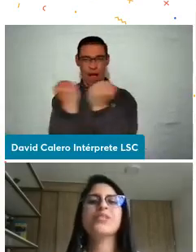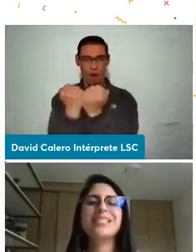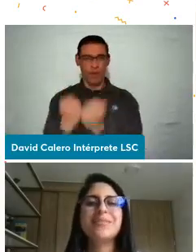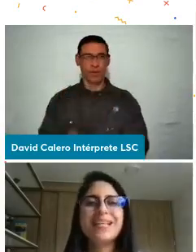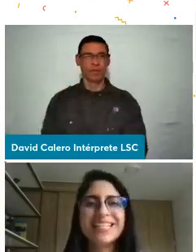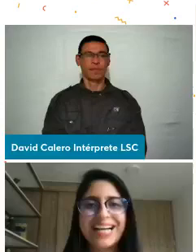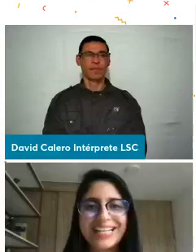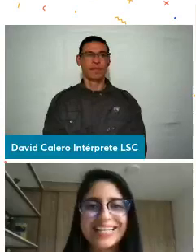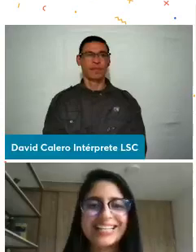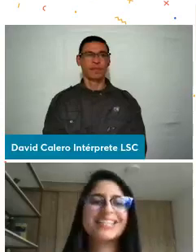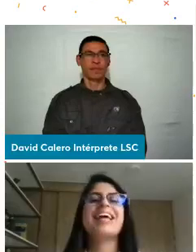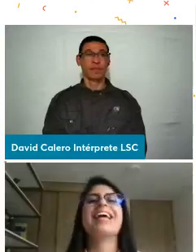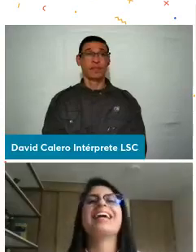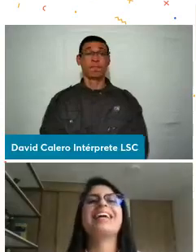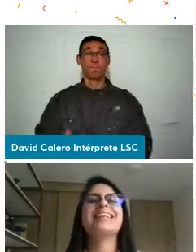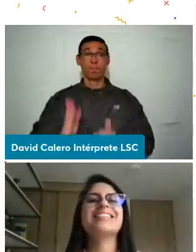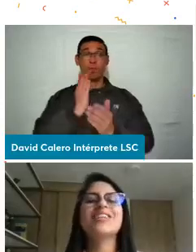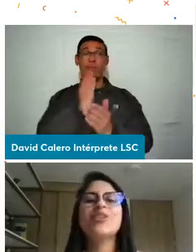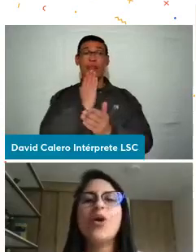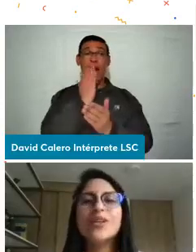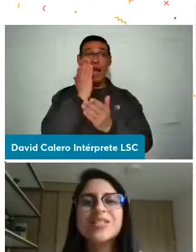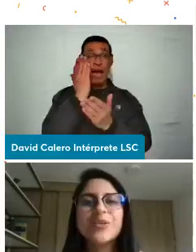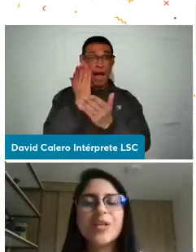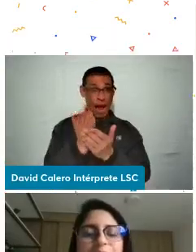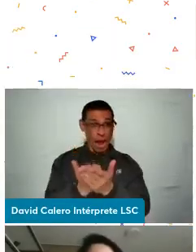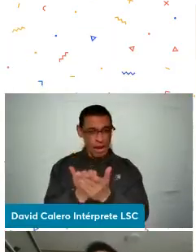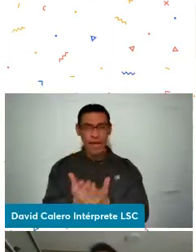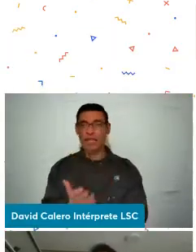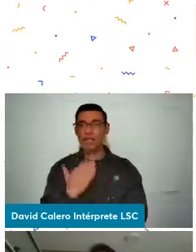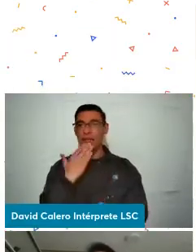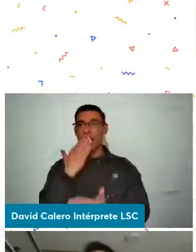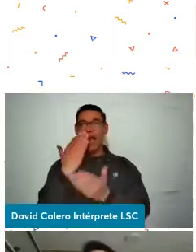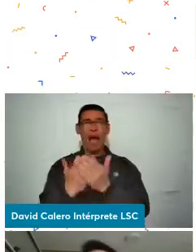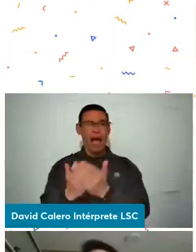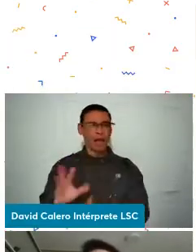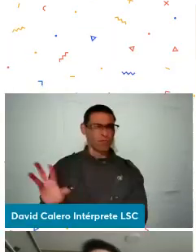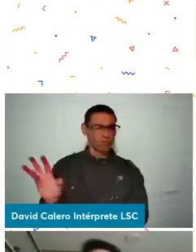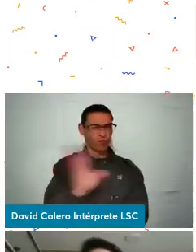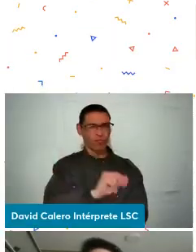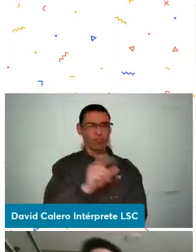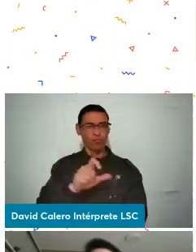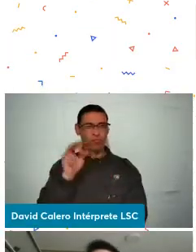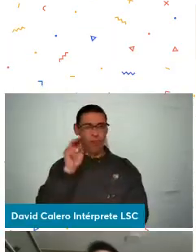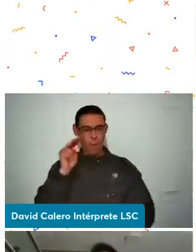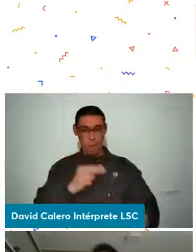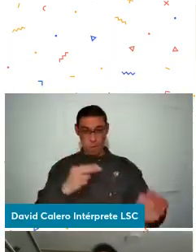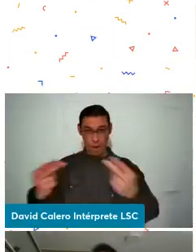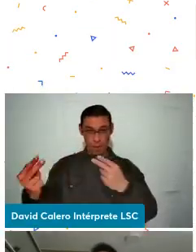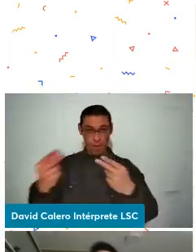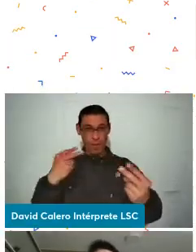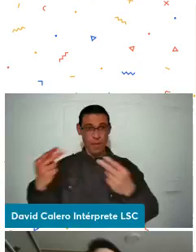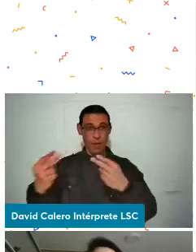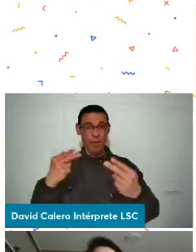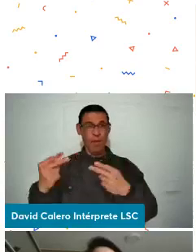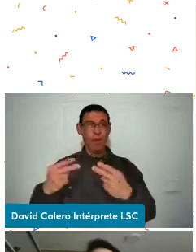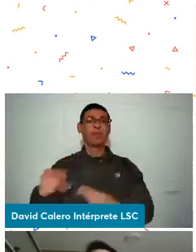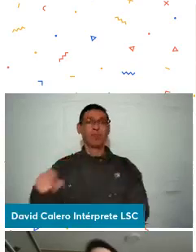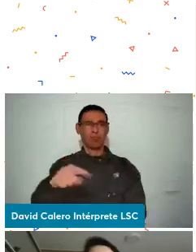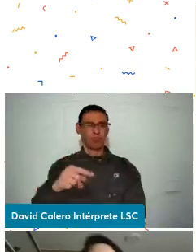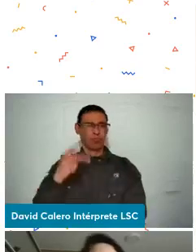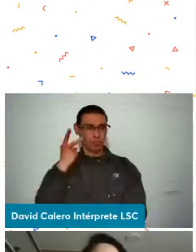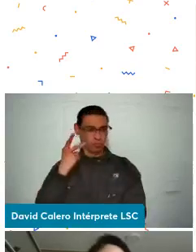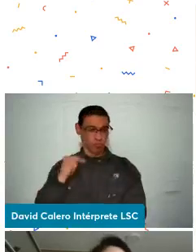Bueno, muchísimas gracias. Gracias a todos y todas las personas que nos acompañaron el día de hoy. Como ustedes vieron, la tecnología